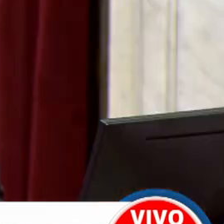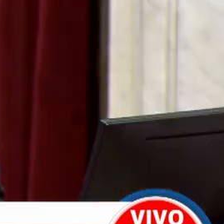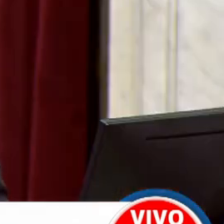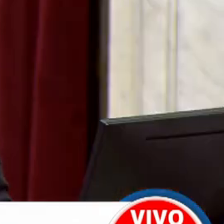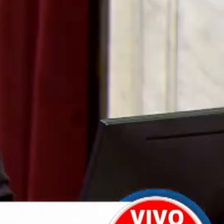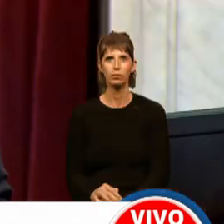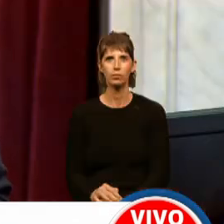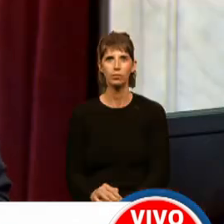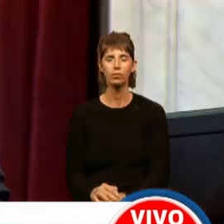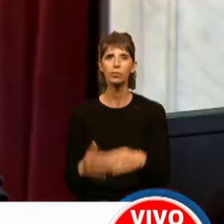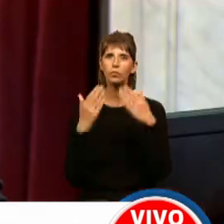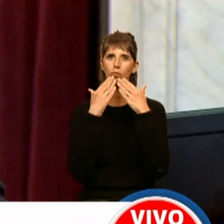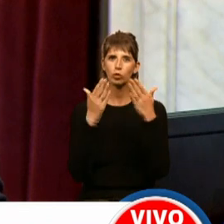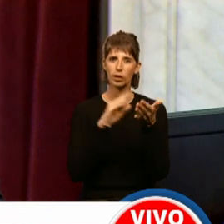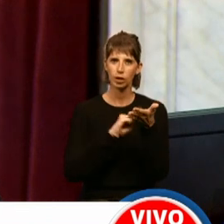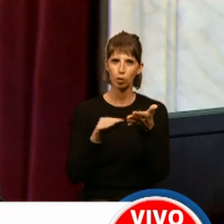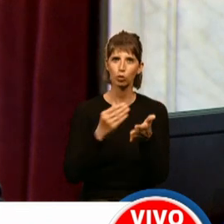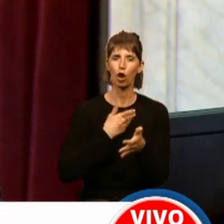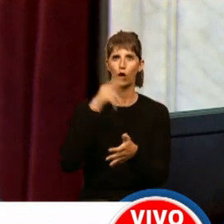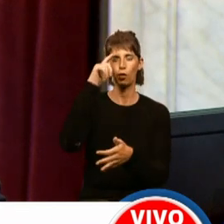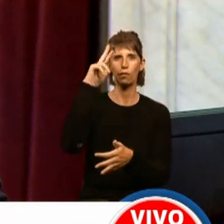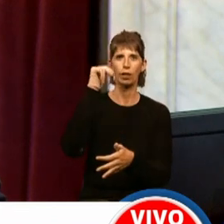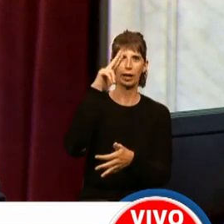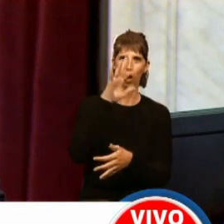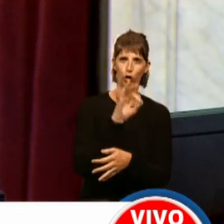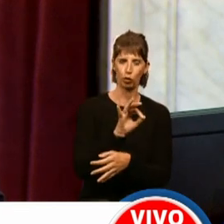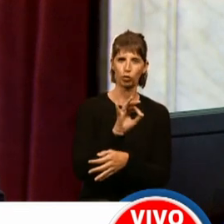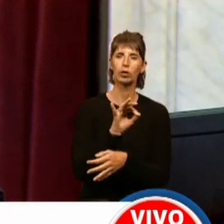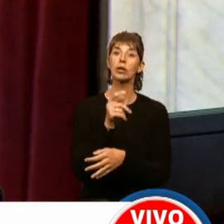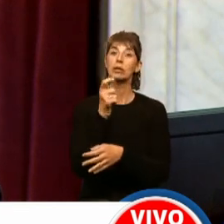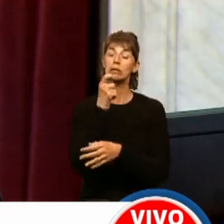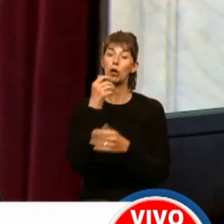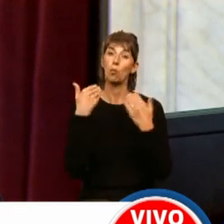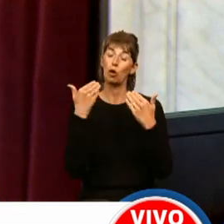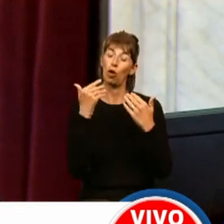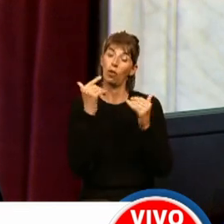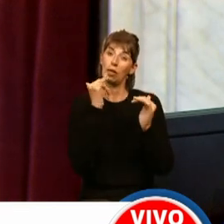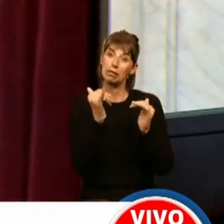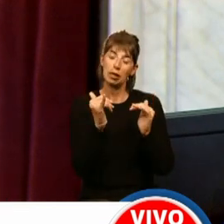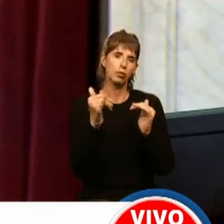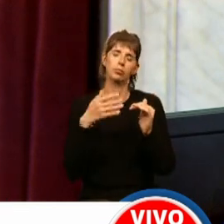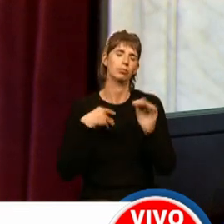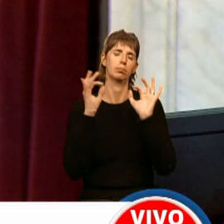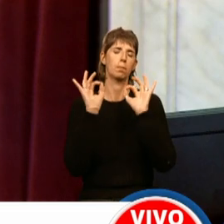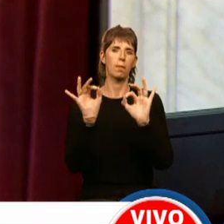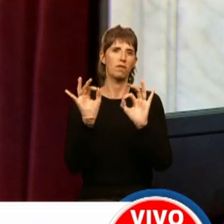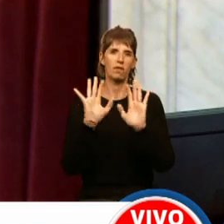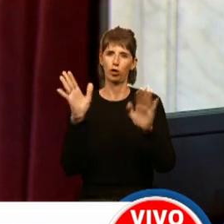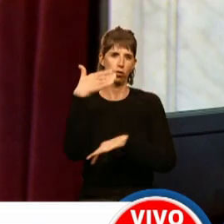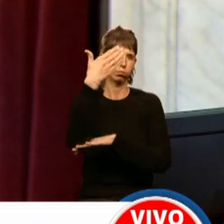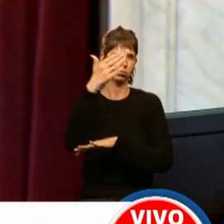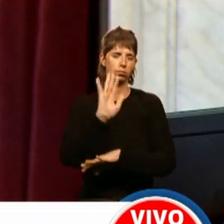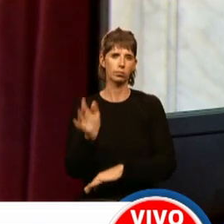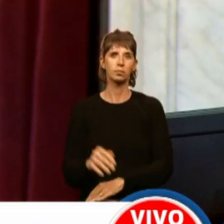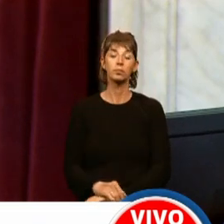muchas gracias diputado ferraro si me permite adjetivar impecable tiene una palabra la